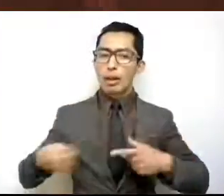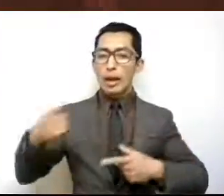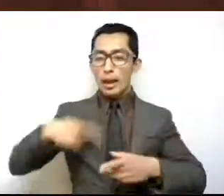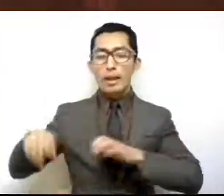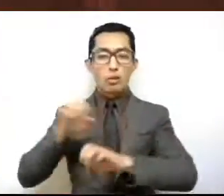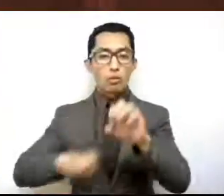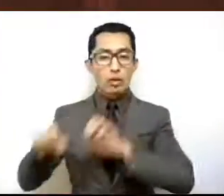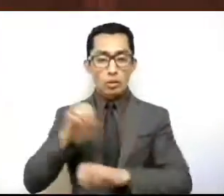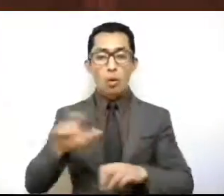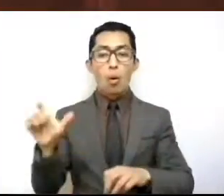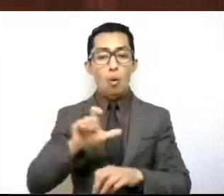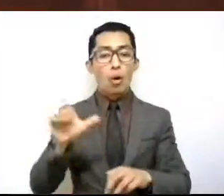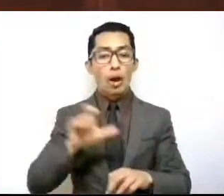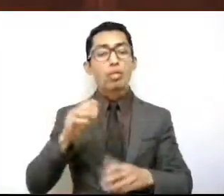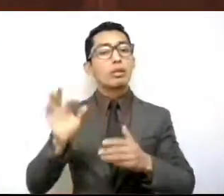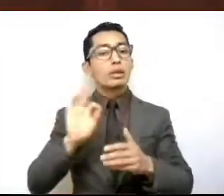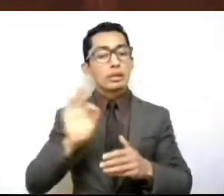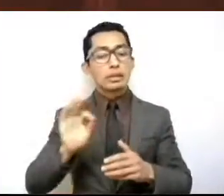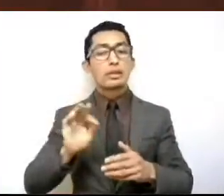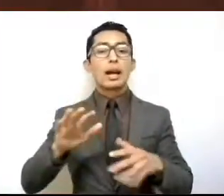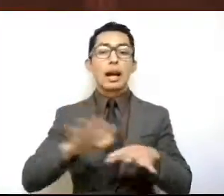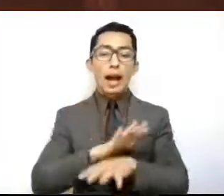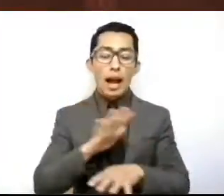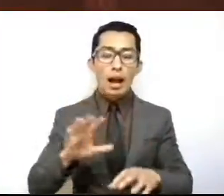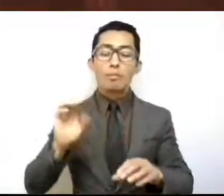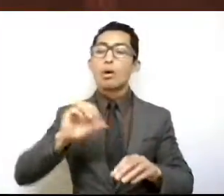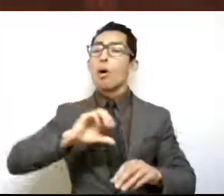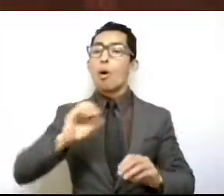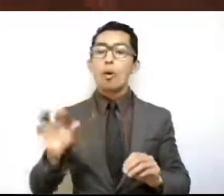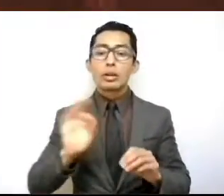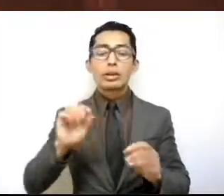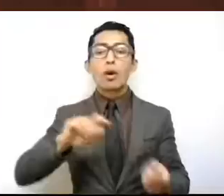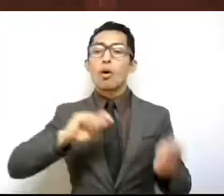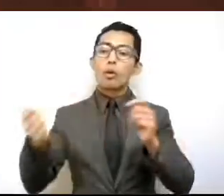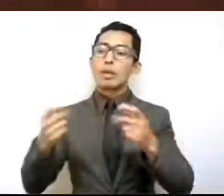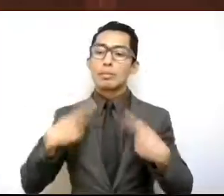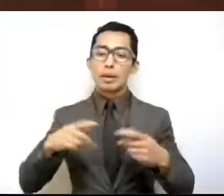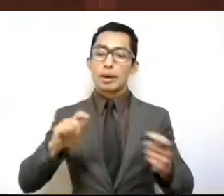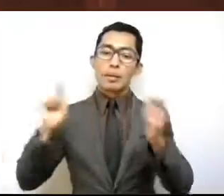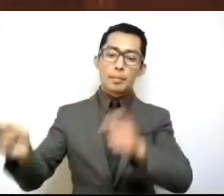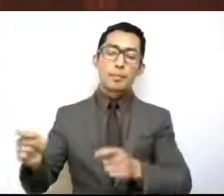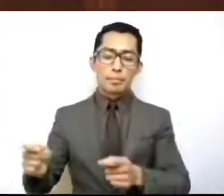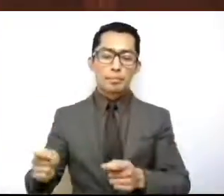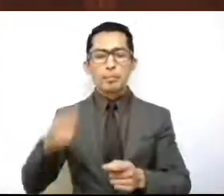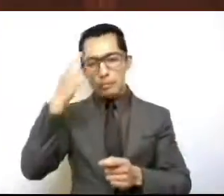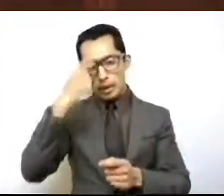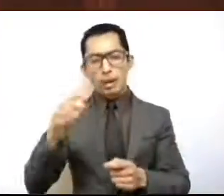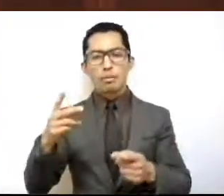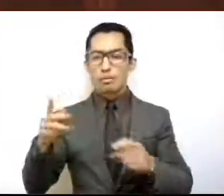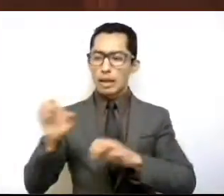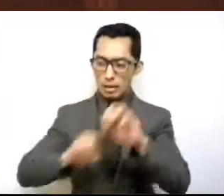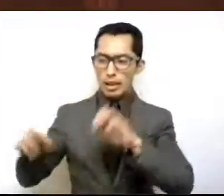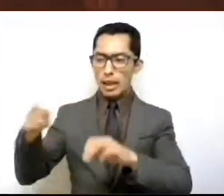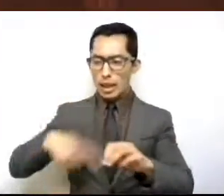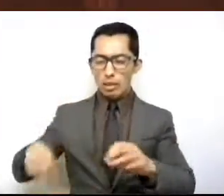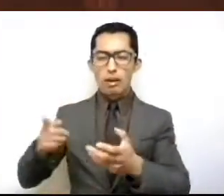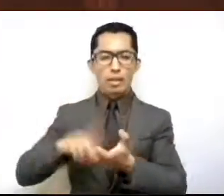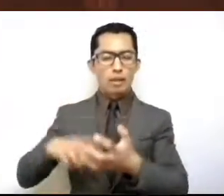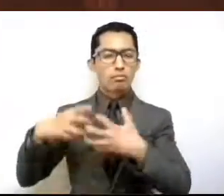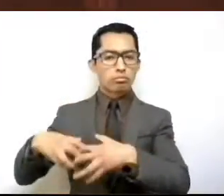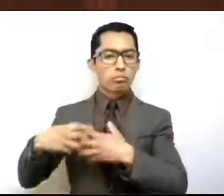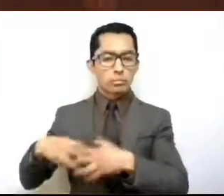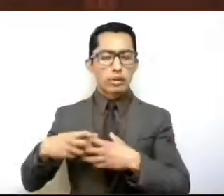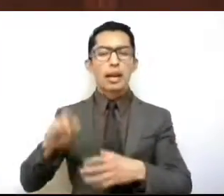cuando se transformen, fusionen, absorban o escindan, evitando con ello que las personas jurídicas constituyan una